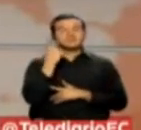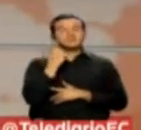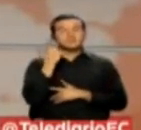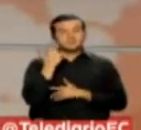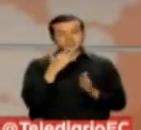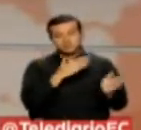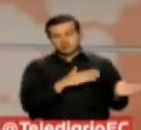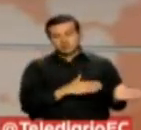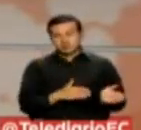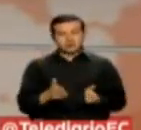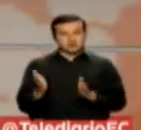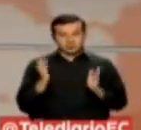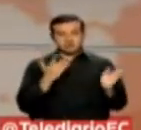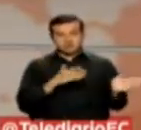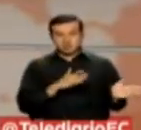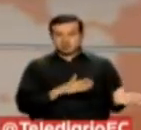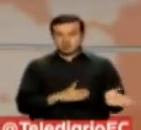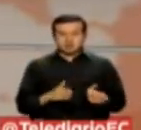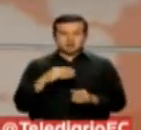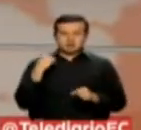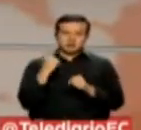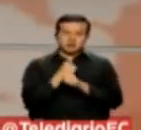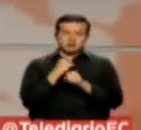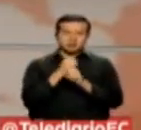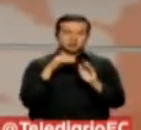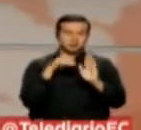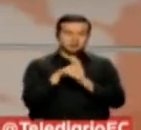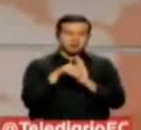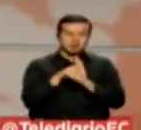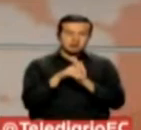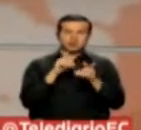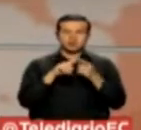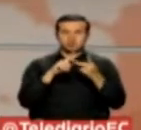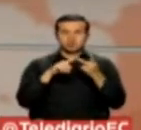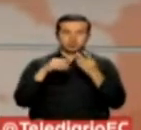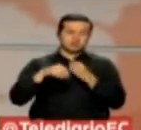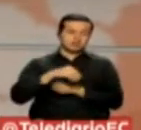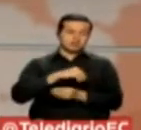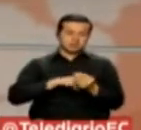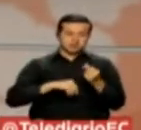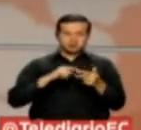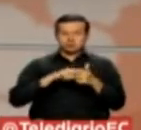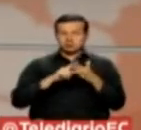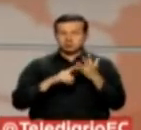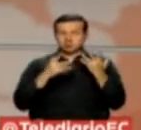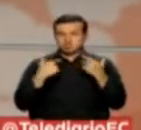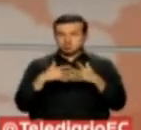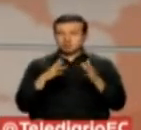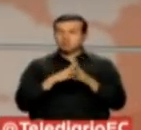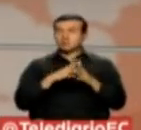que es el trabajo del banco, las inversiones. Estamos siendo